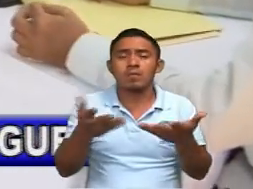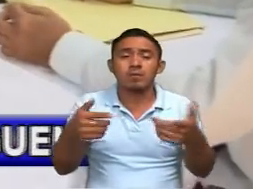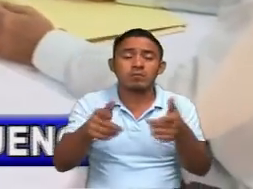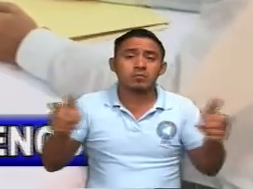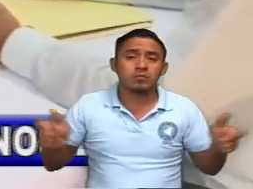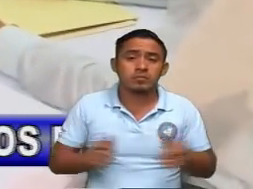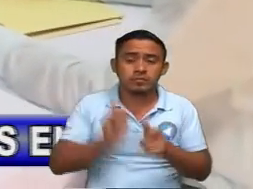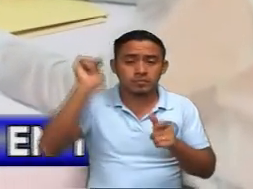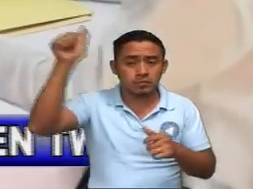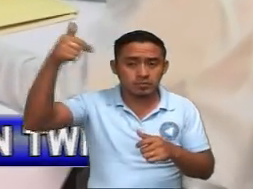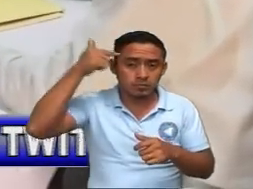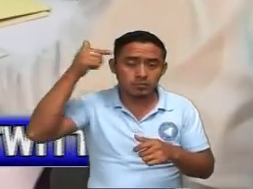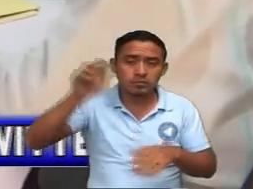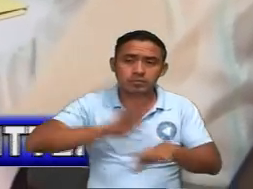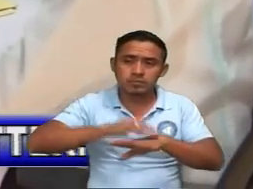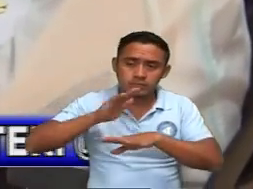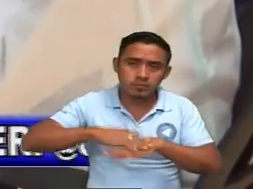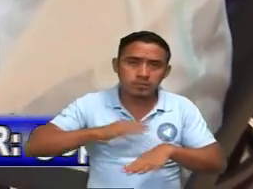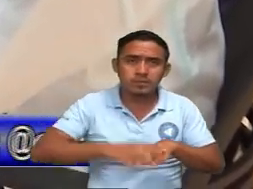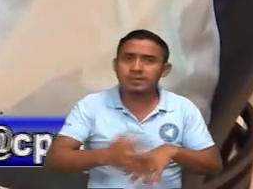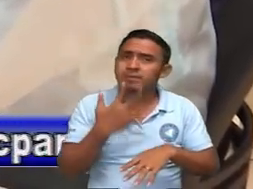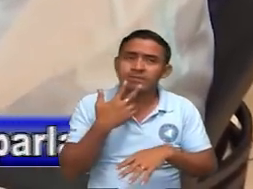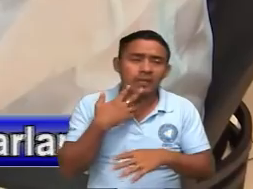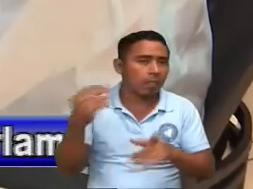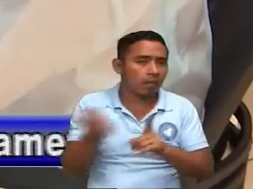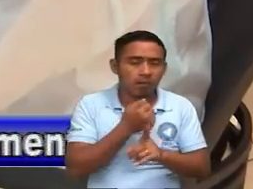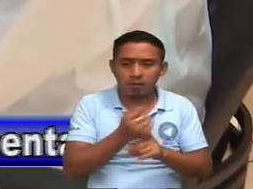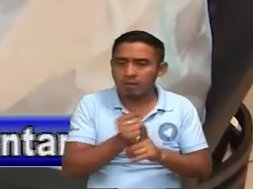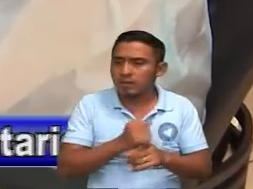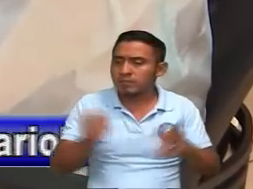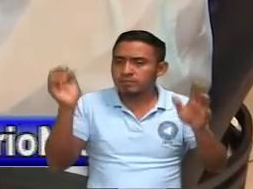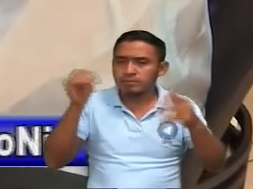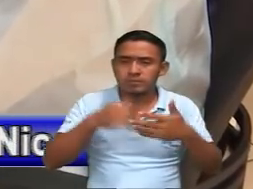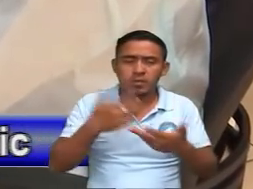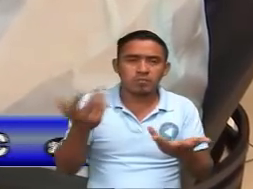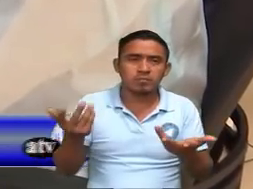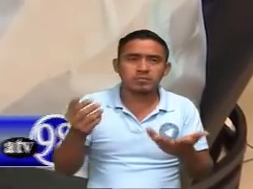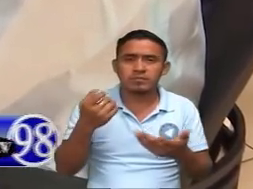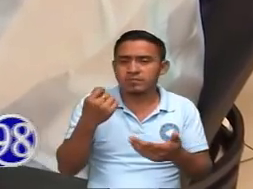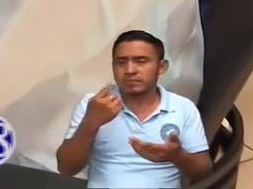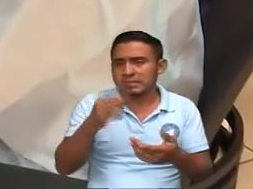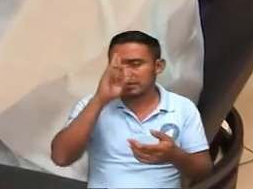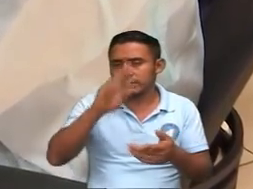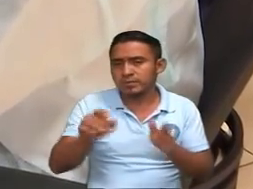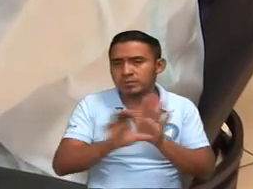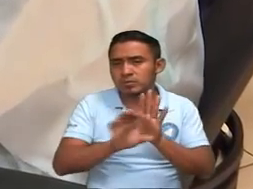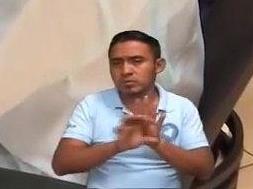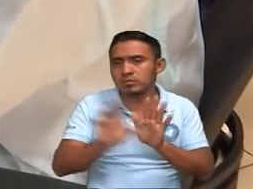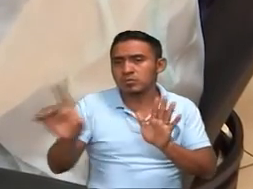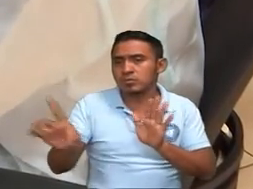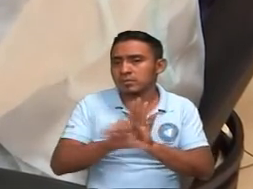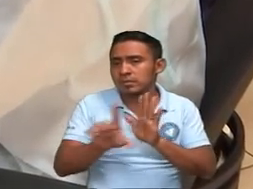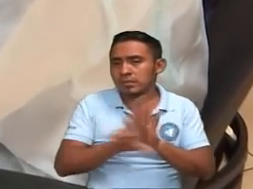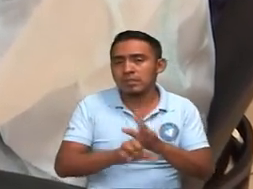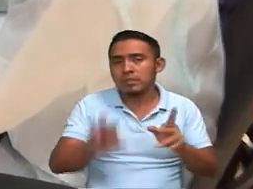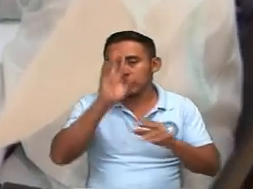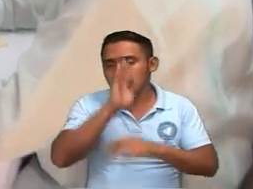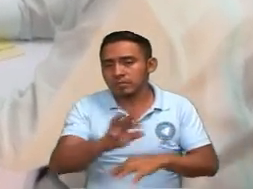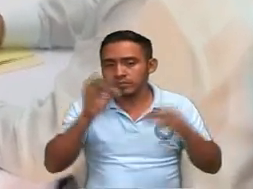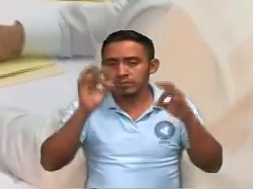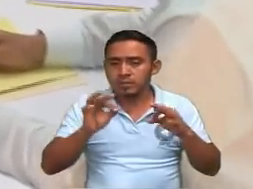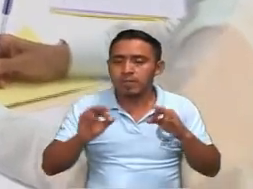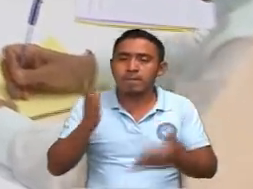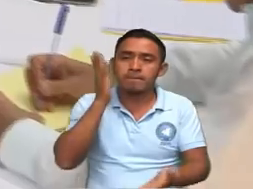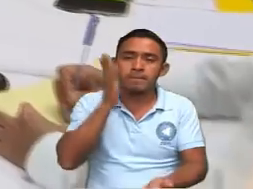delegación del gobierno ha llamado a no incitar a la violencia ni a la violación de la Constitución y las leyes, respetando la voluntad